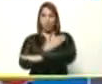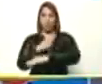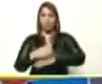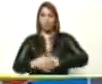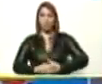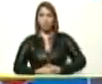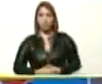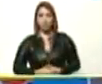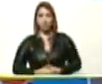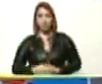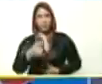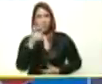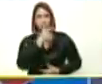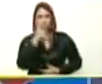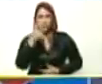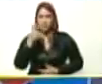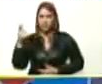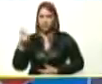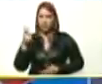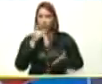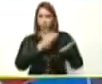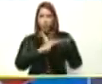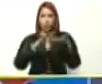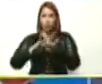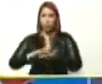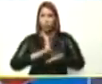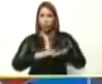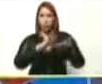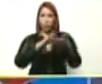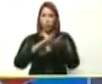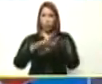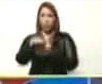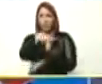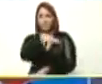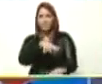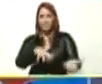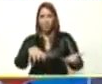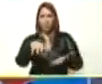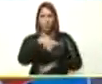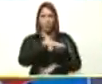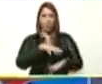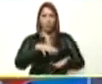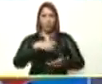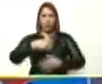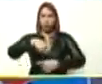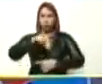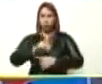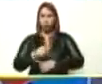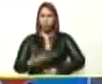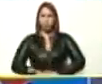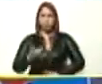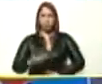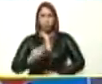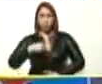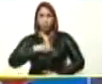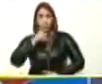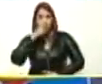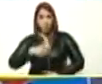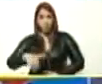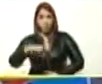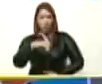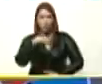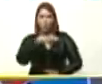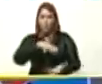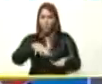y de búsqueda, soluciones, a los problemas, fundamentales, de nuestro pueblo, a los problemas,